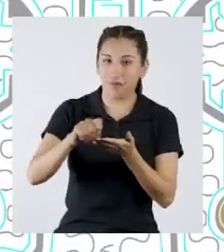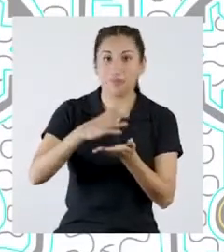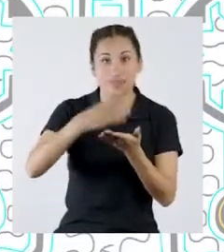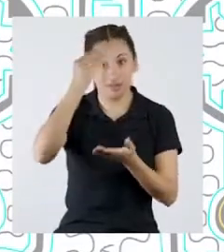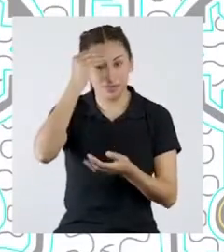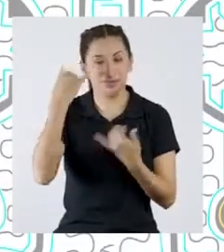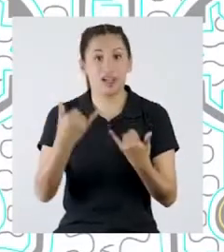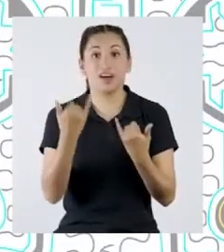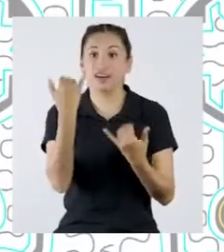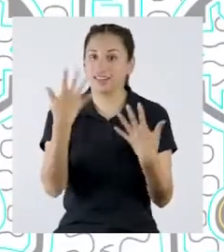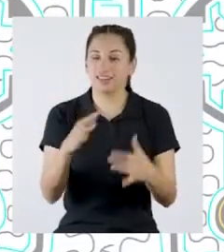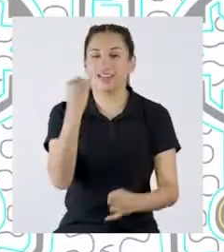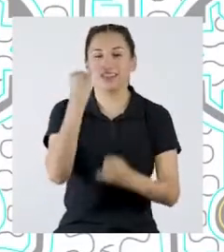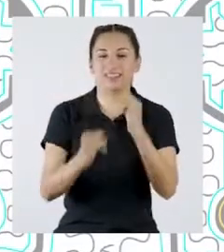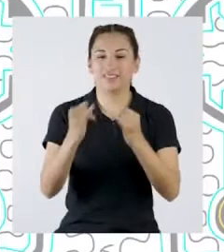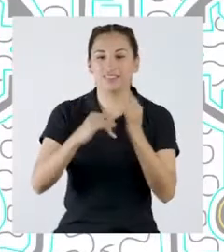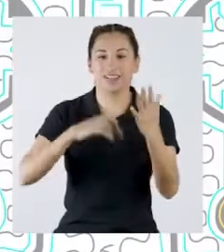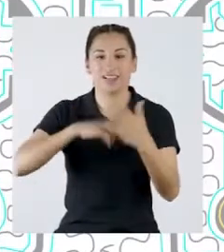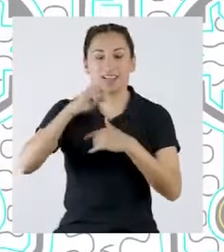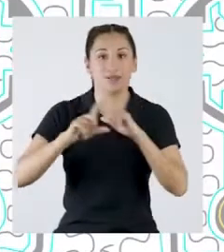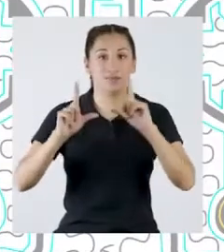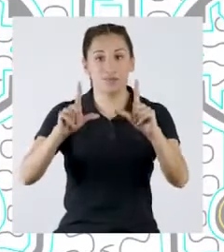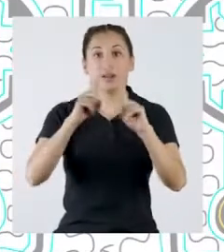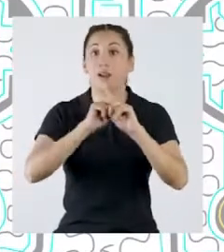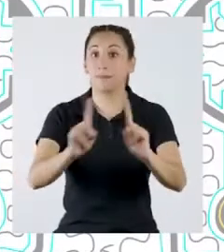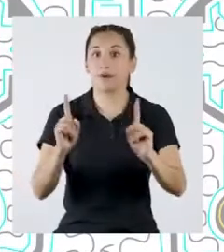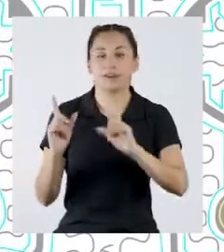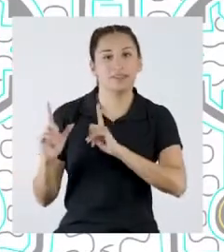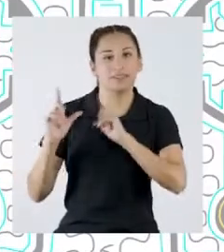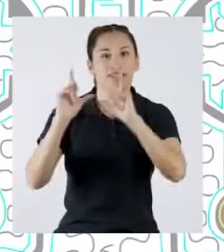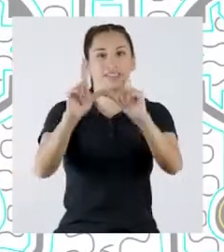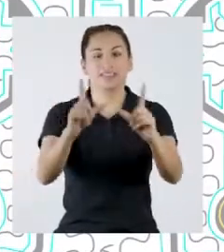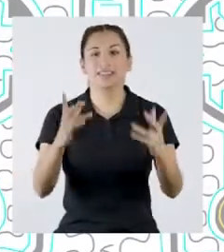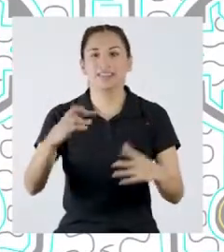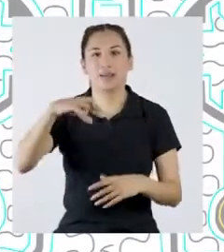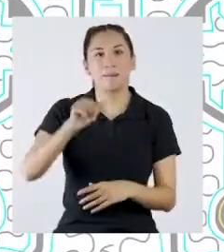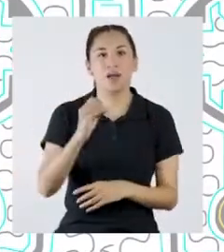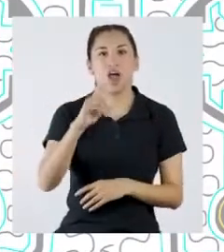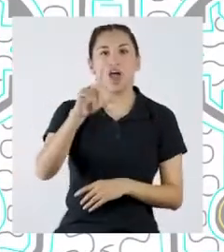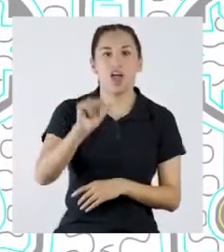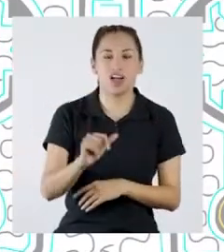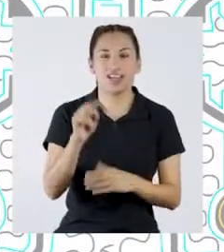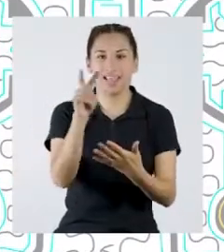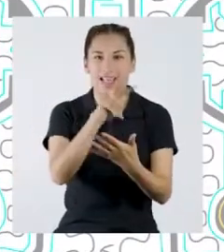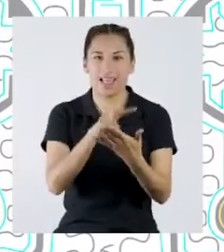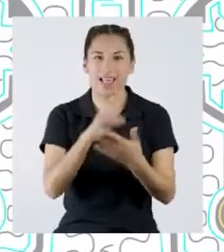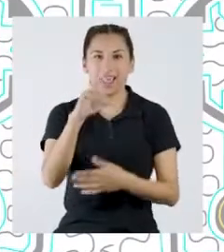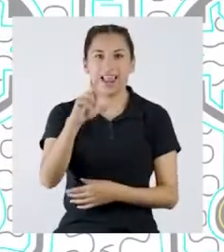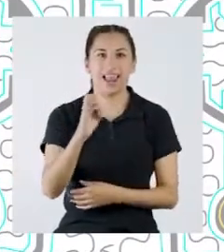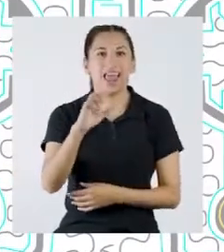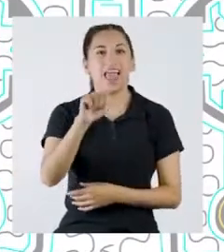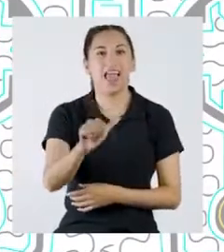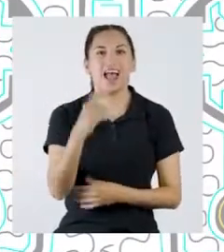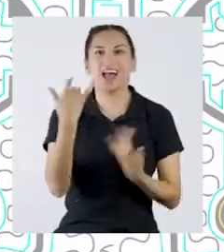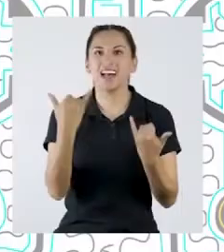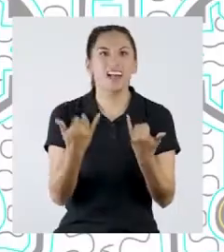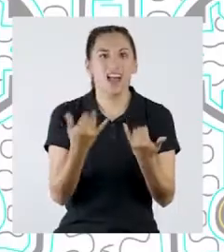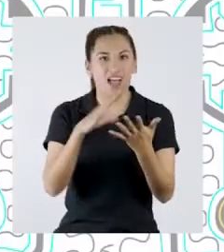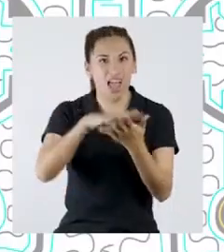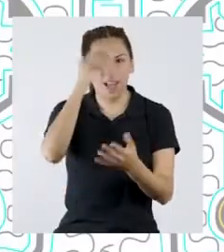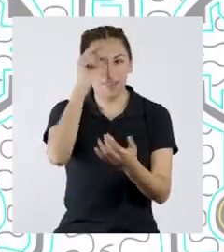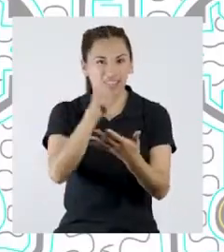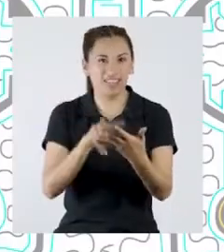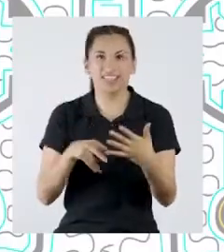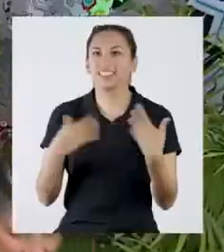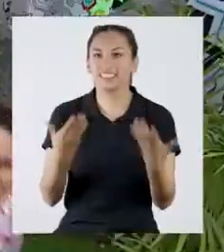chicos. Ahora hemos llegado al final del programa, pero los dejamos con Paola y Lea. ¿Qué aventura tendrán para